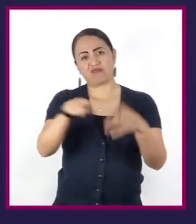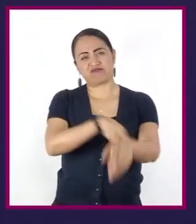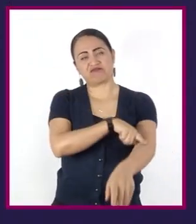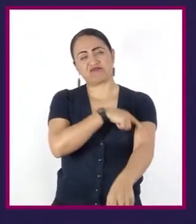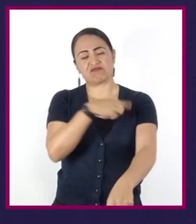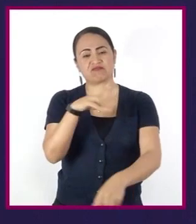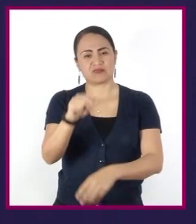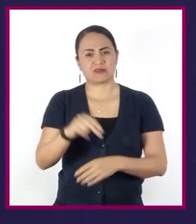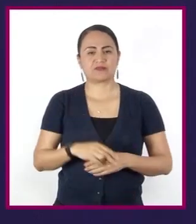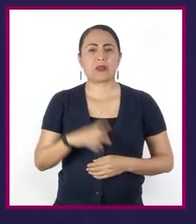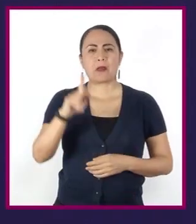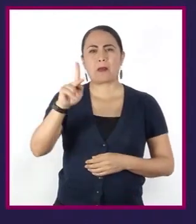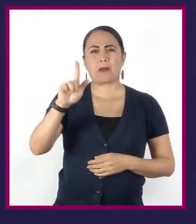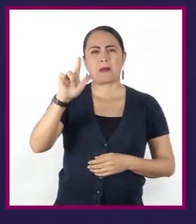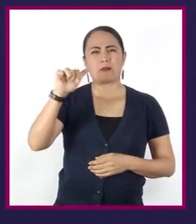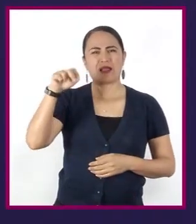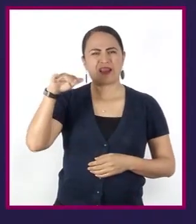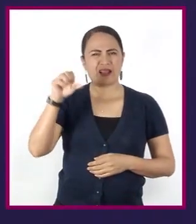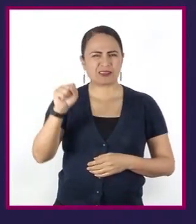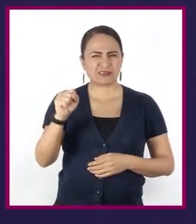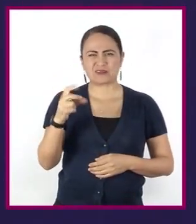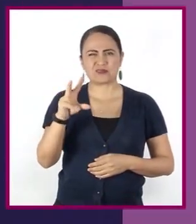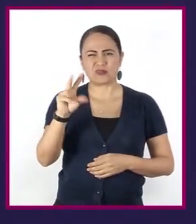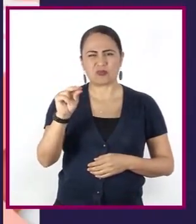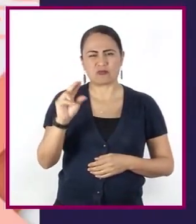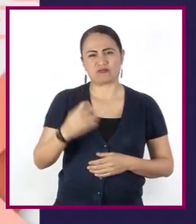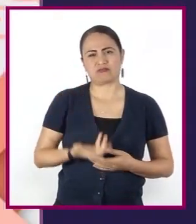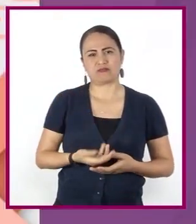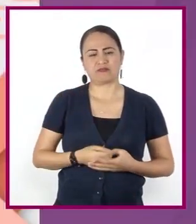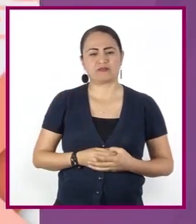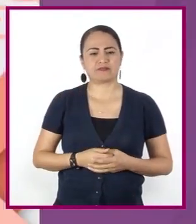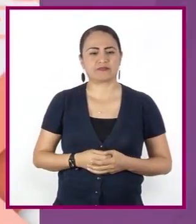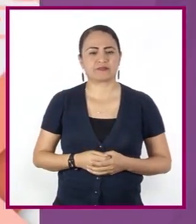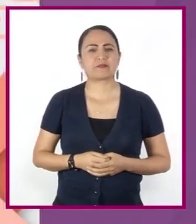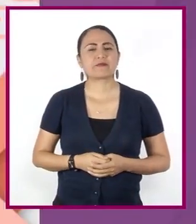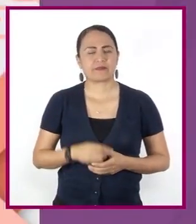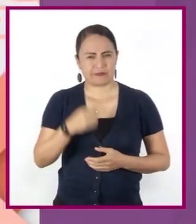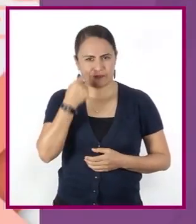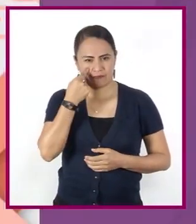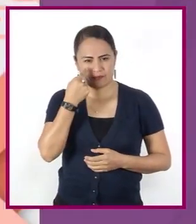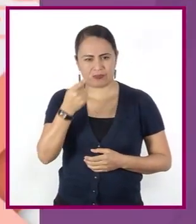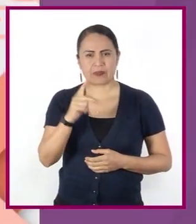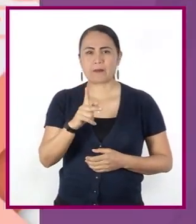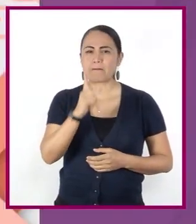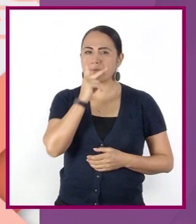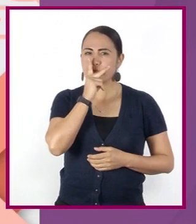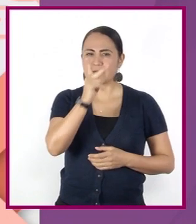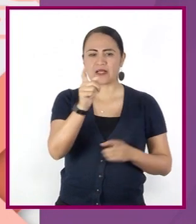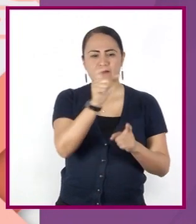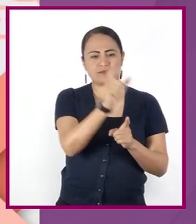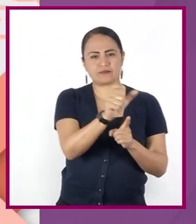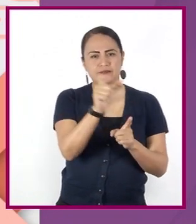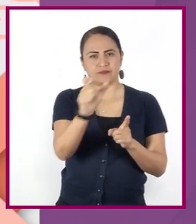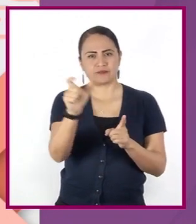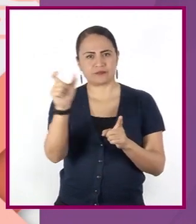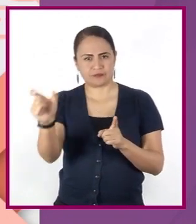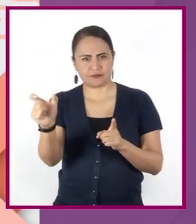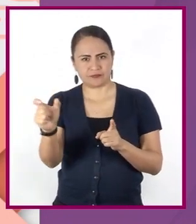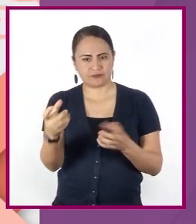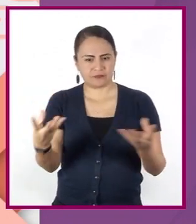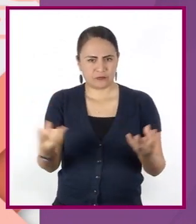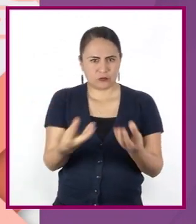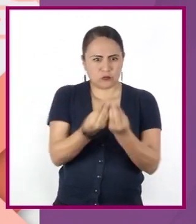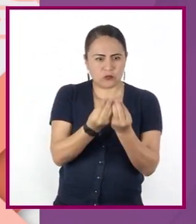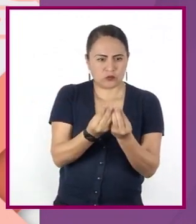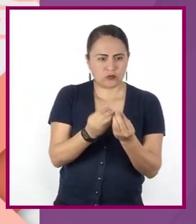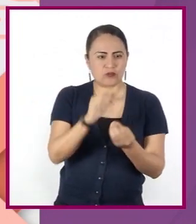manera de explicarlo. Vamos a ver. Empecemos por recordar que la frase adjetiva está compuesta por un